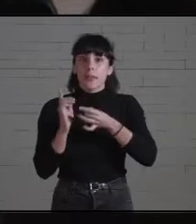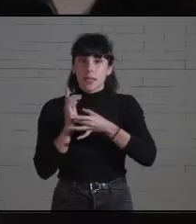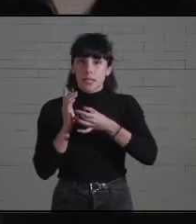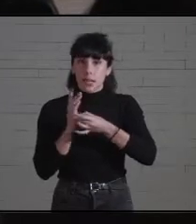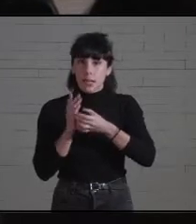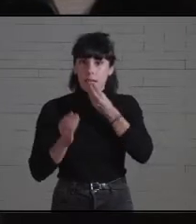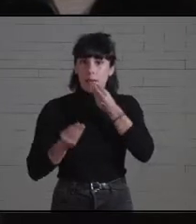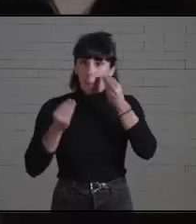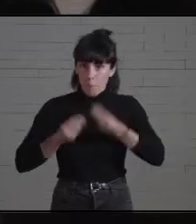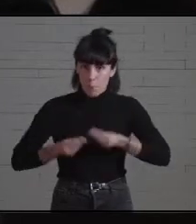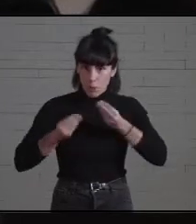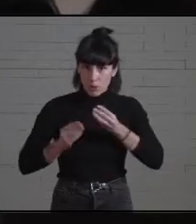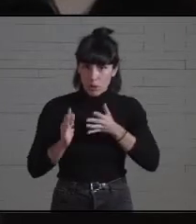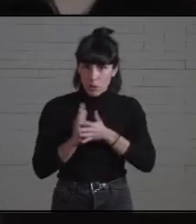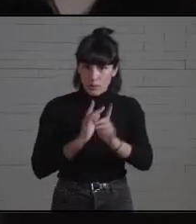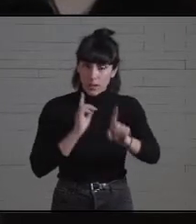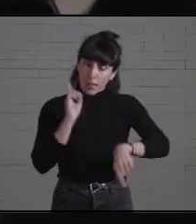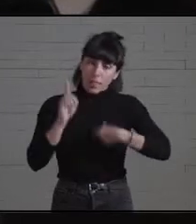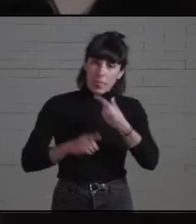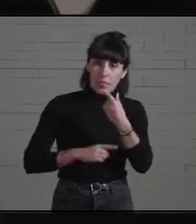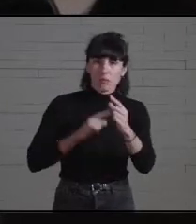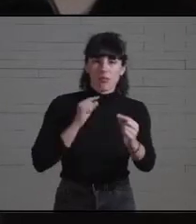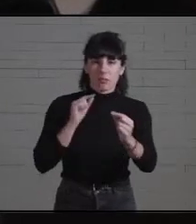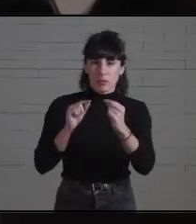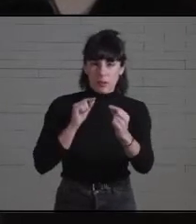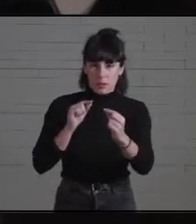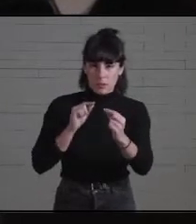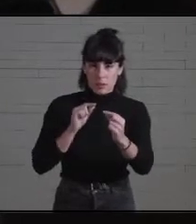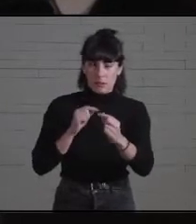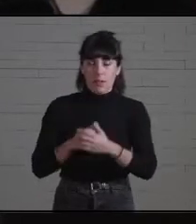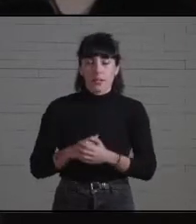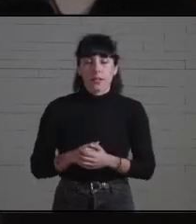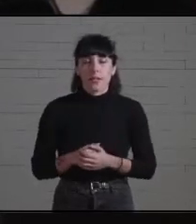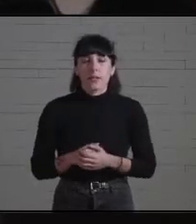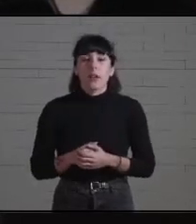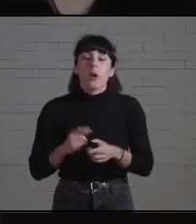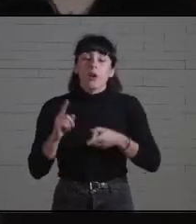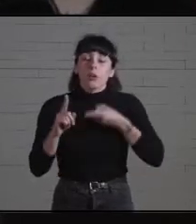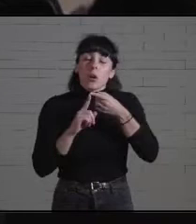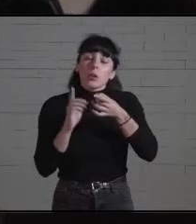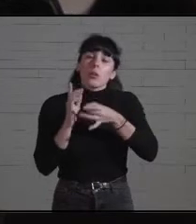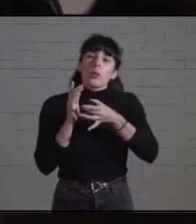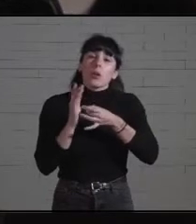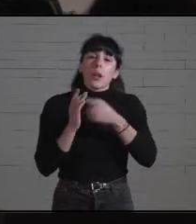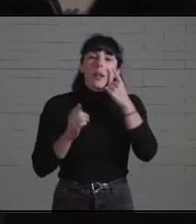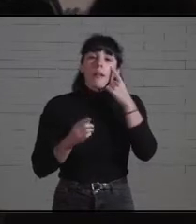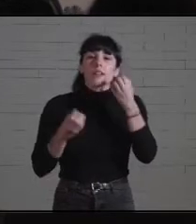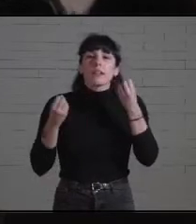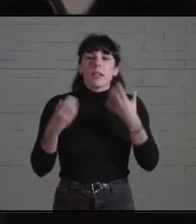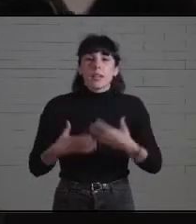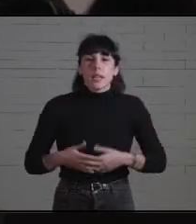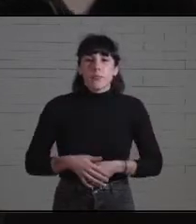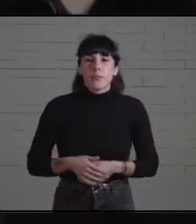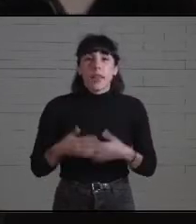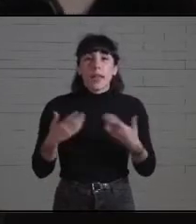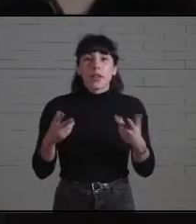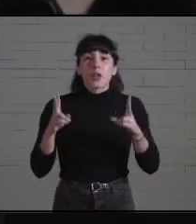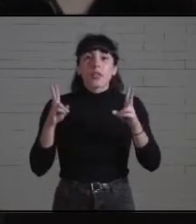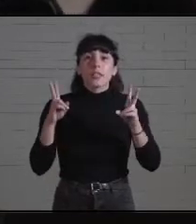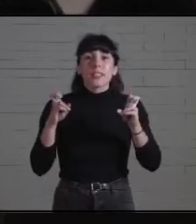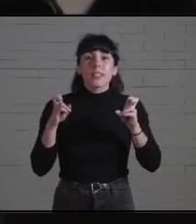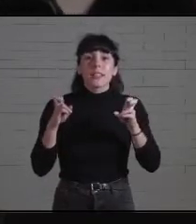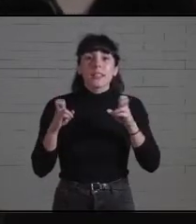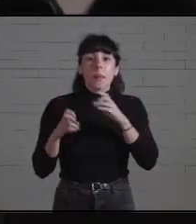debate que viene después ya en paralelo y posteriormente sobre la calidad. Entonces, la penalización